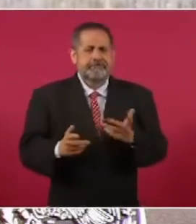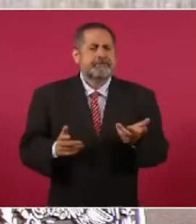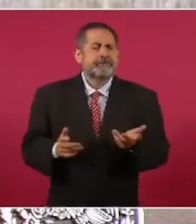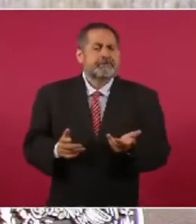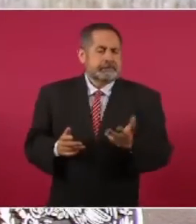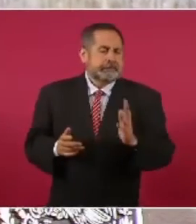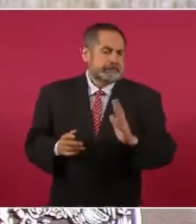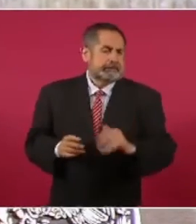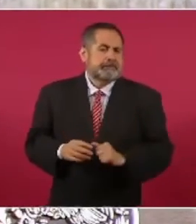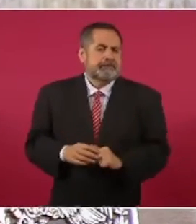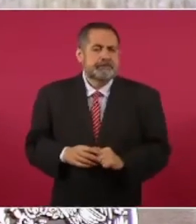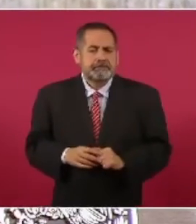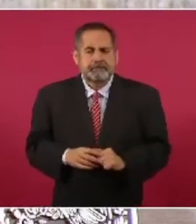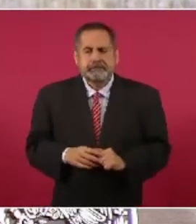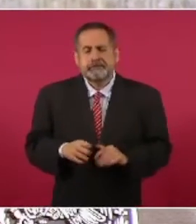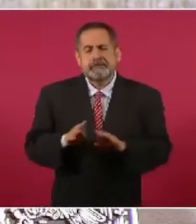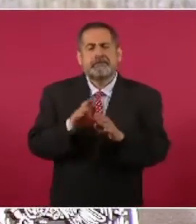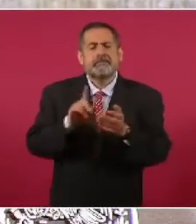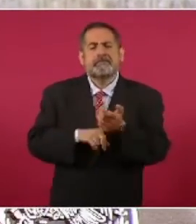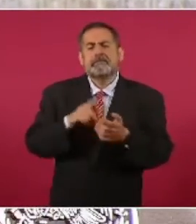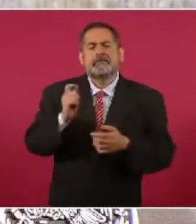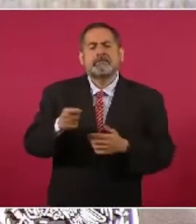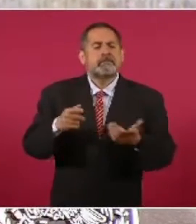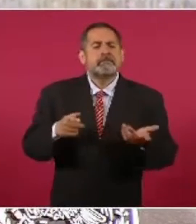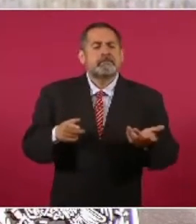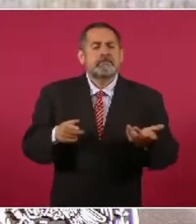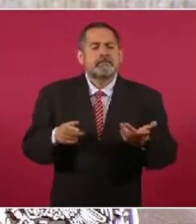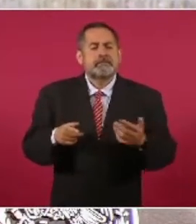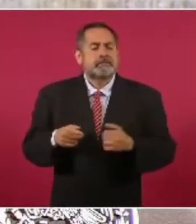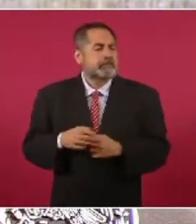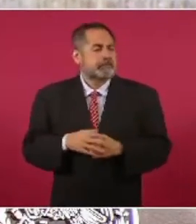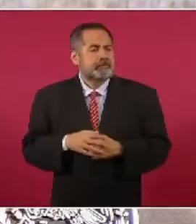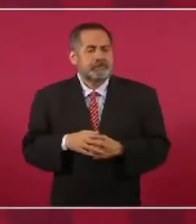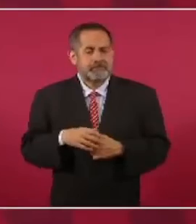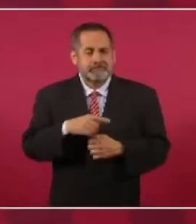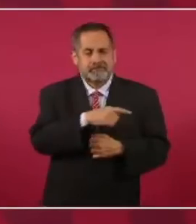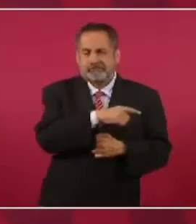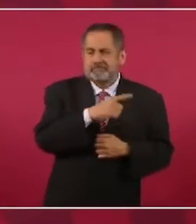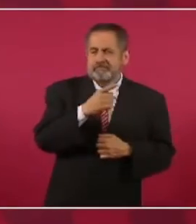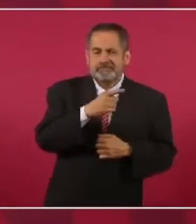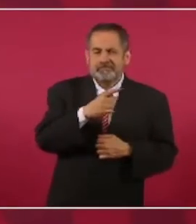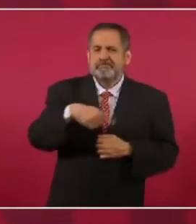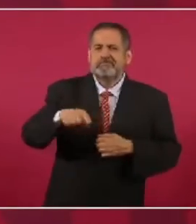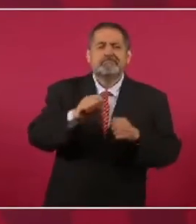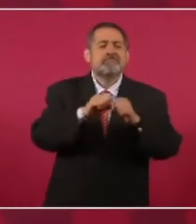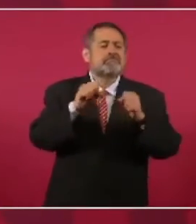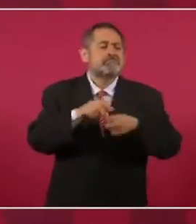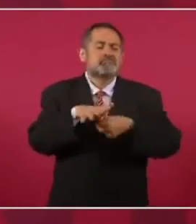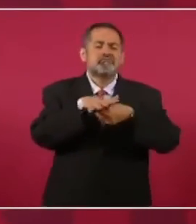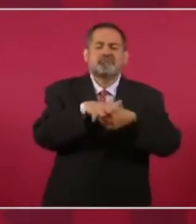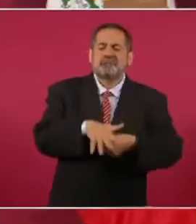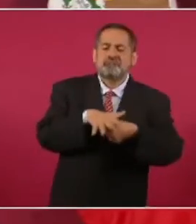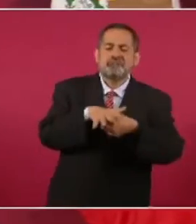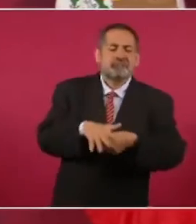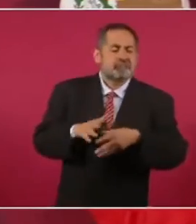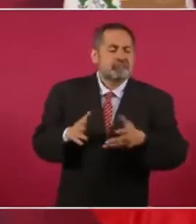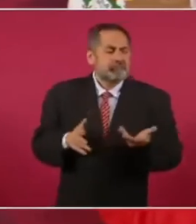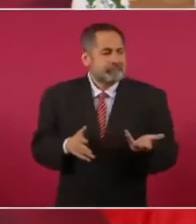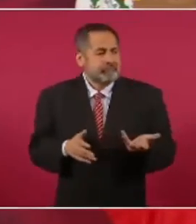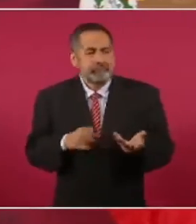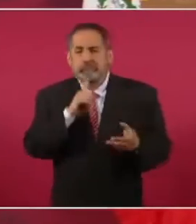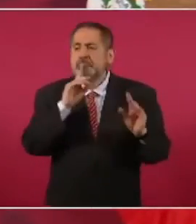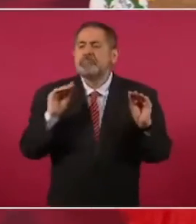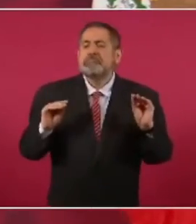los sistemas opresivos que llevan a